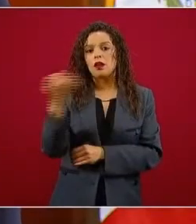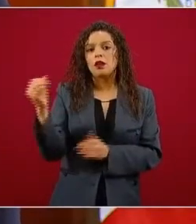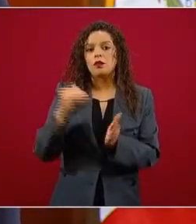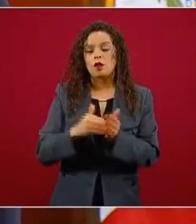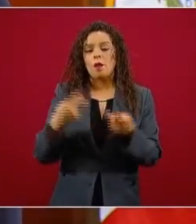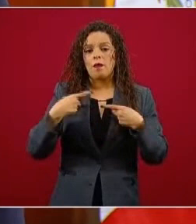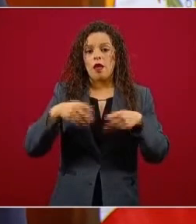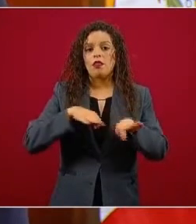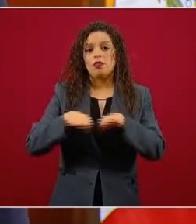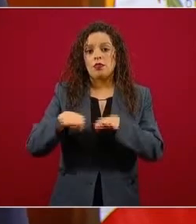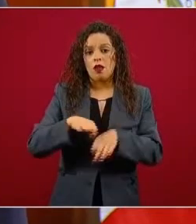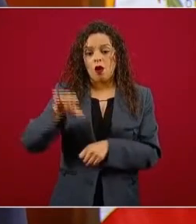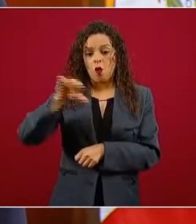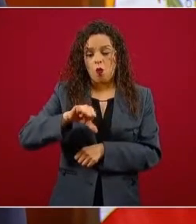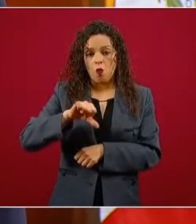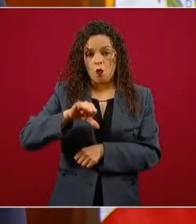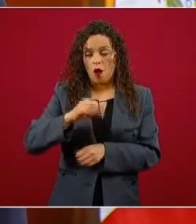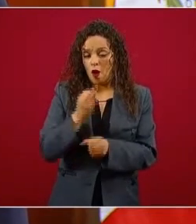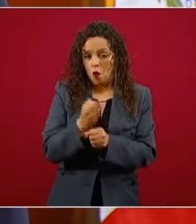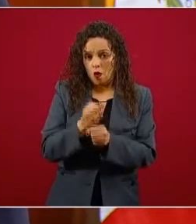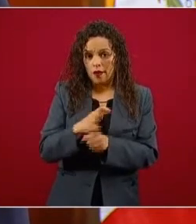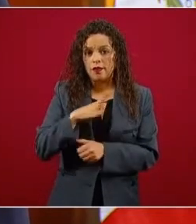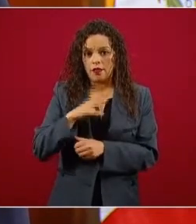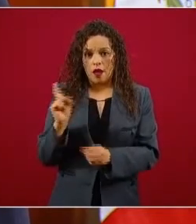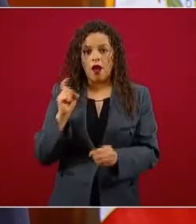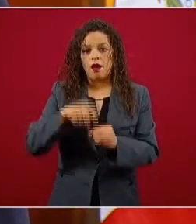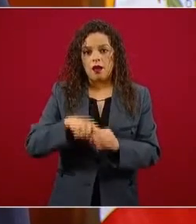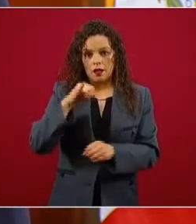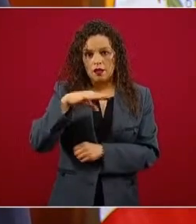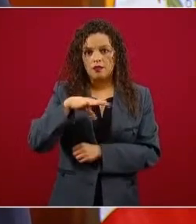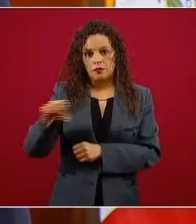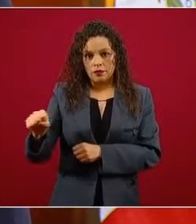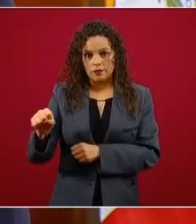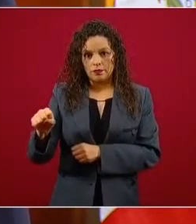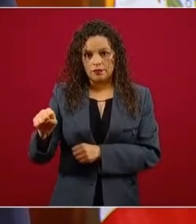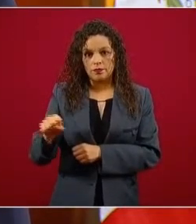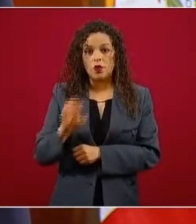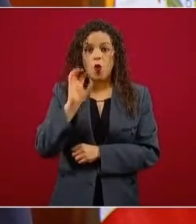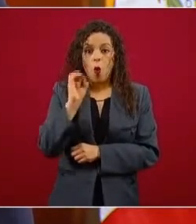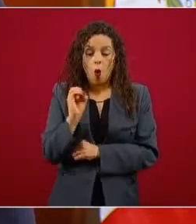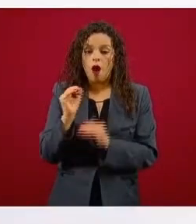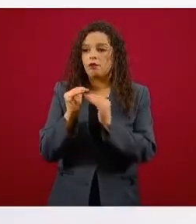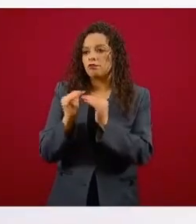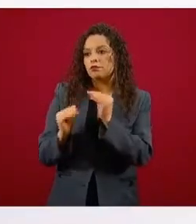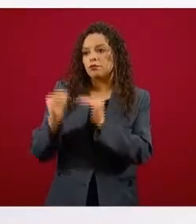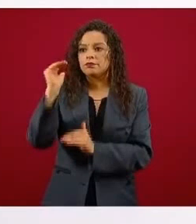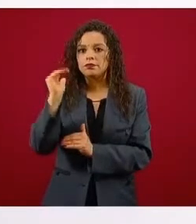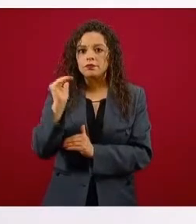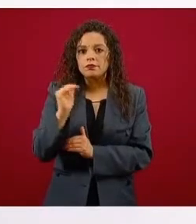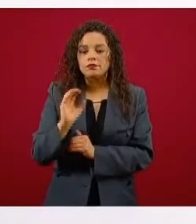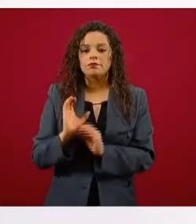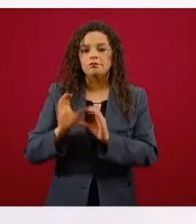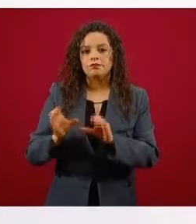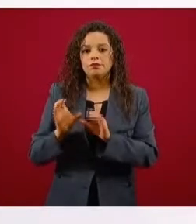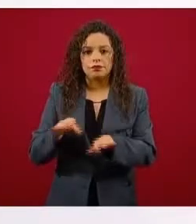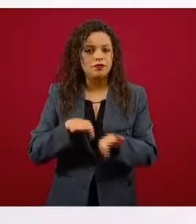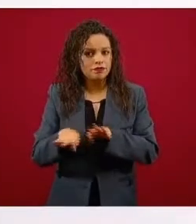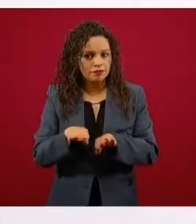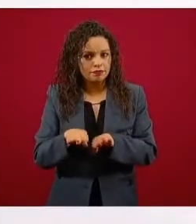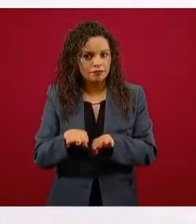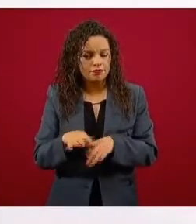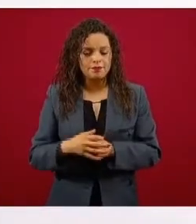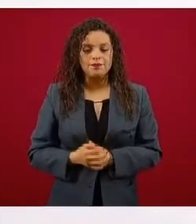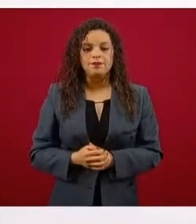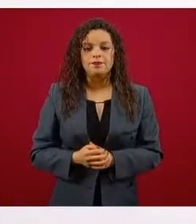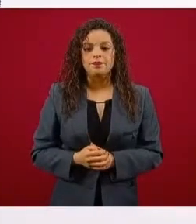que hoy están inscritos en el Seguro Social. Asimismo, la recaudación de